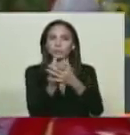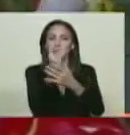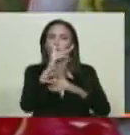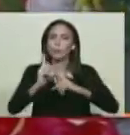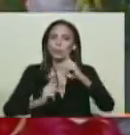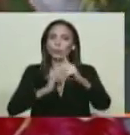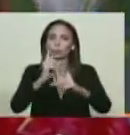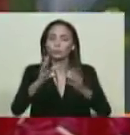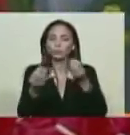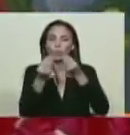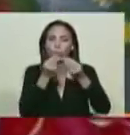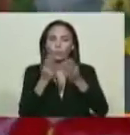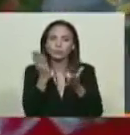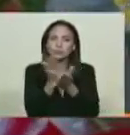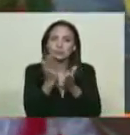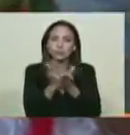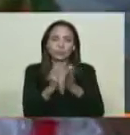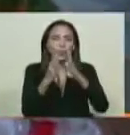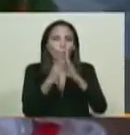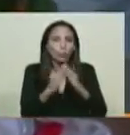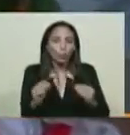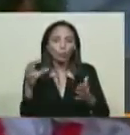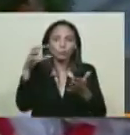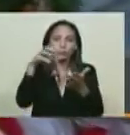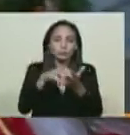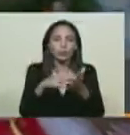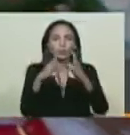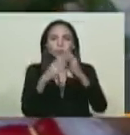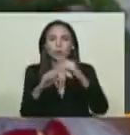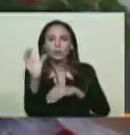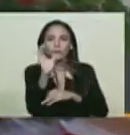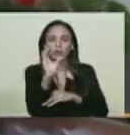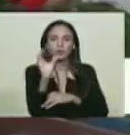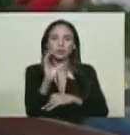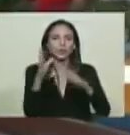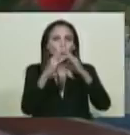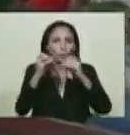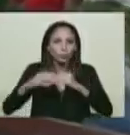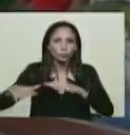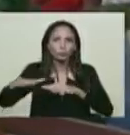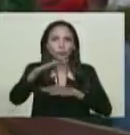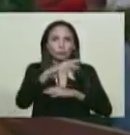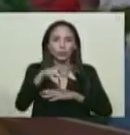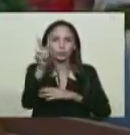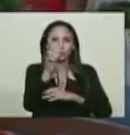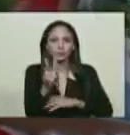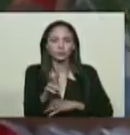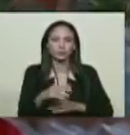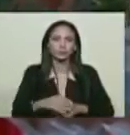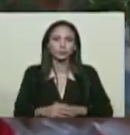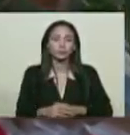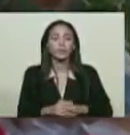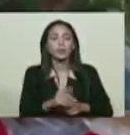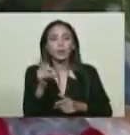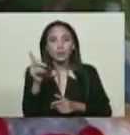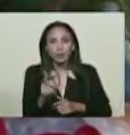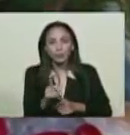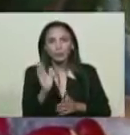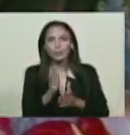productora de alimentos para toda Miranda, para toda Caracas y para gran parte de Venezuela. También hemos estado,